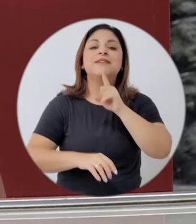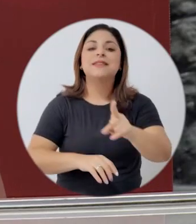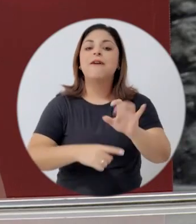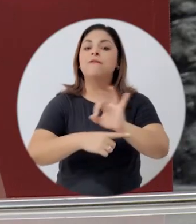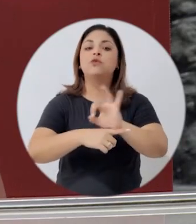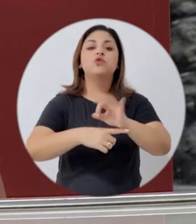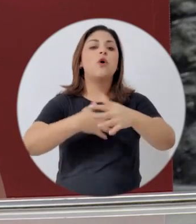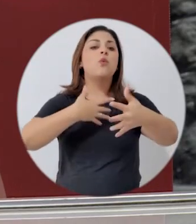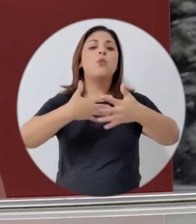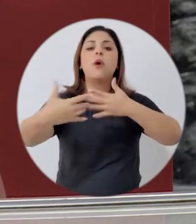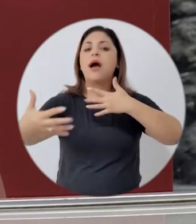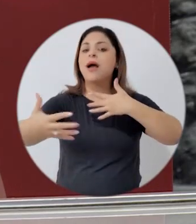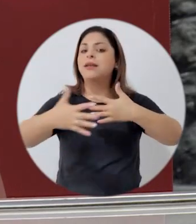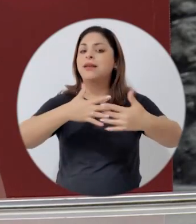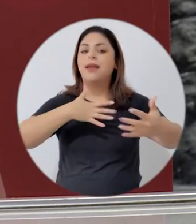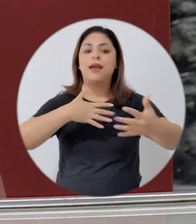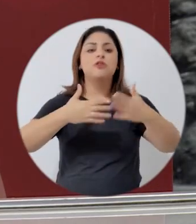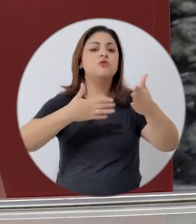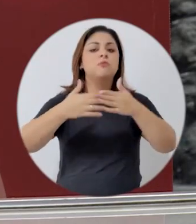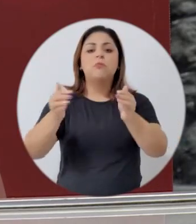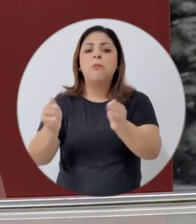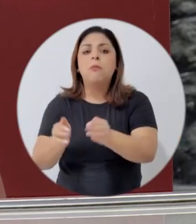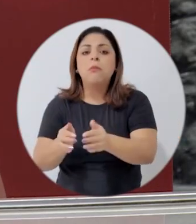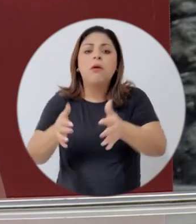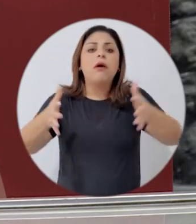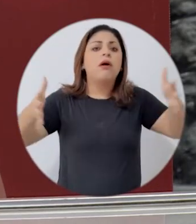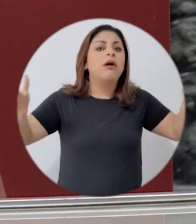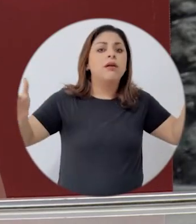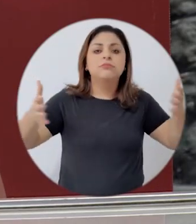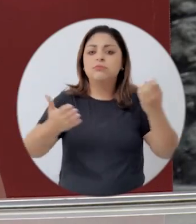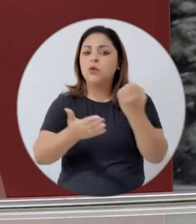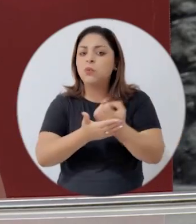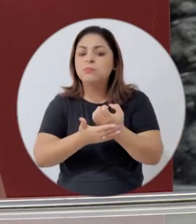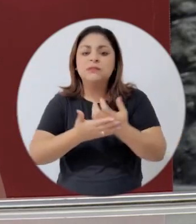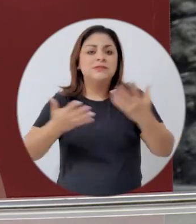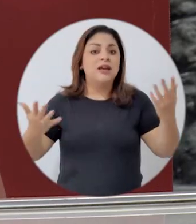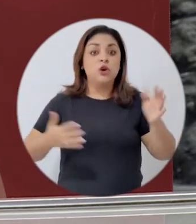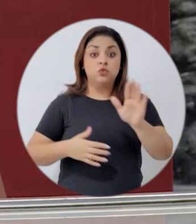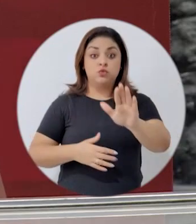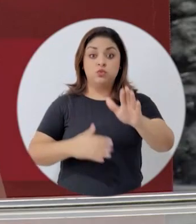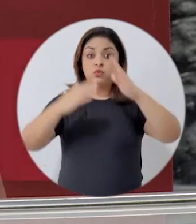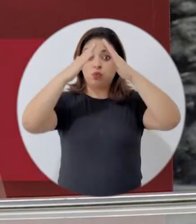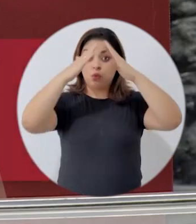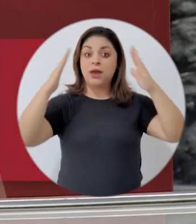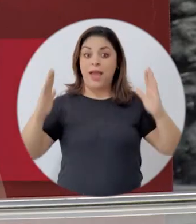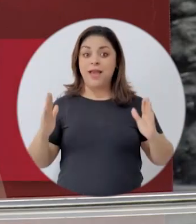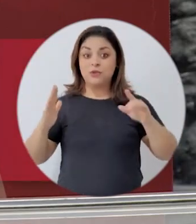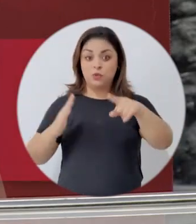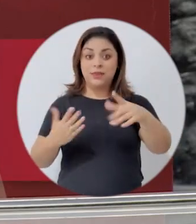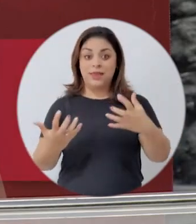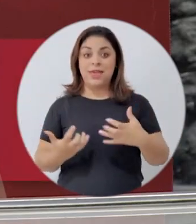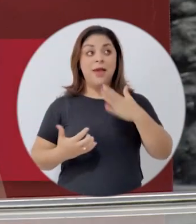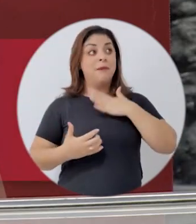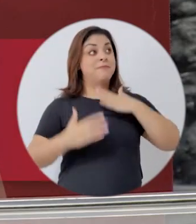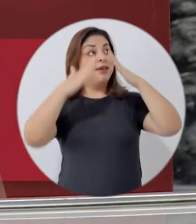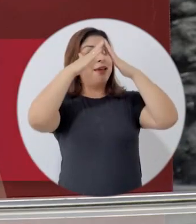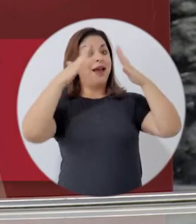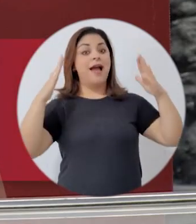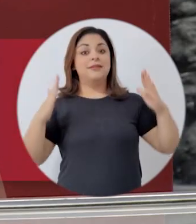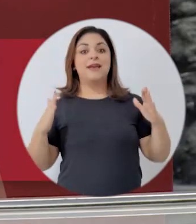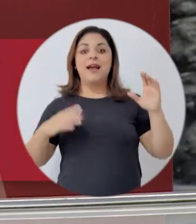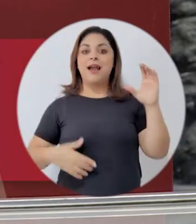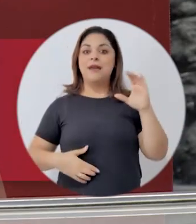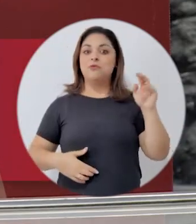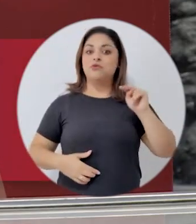tipo de organización, no importa su tamaño, su actividad económica. Si quieres hacer tu casa carbono neutralidad, bueno,